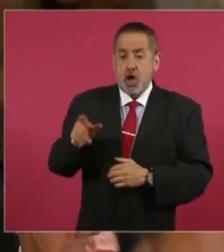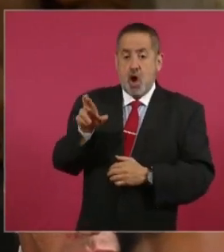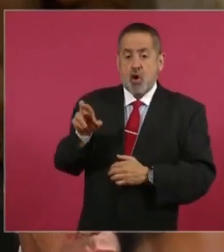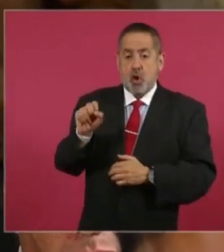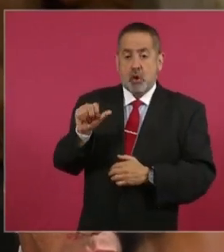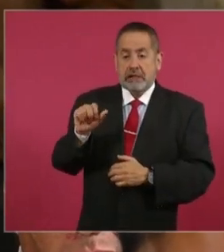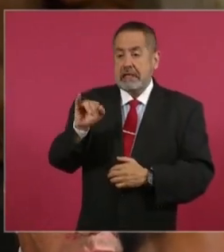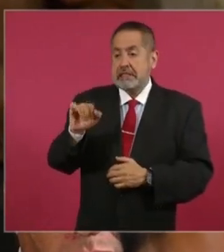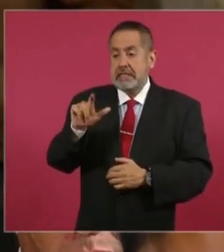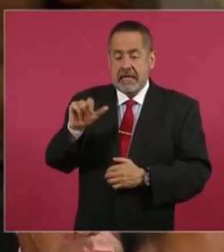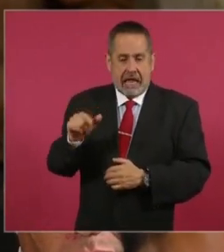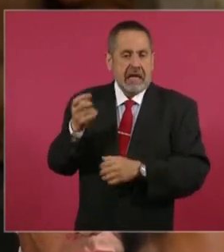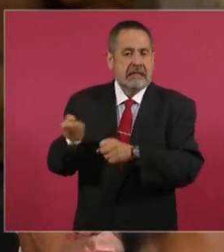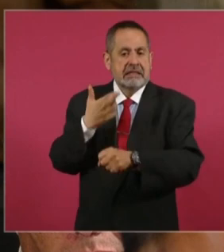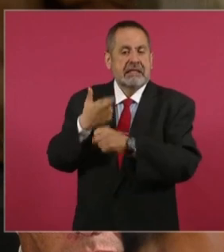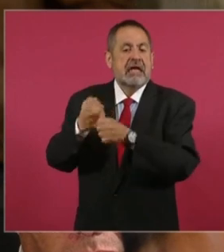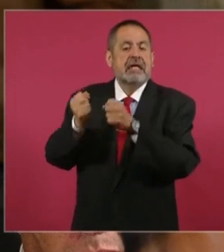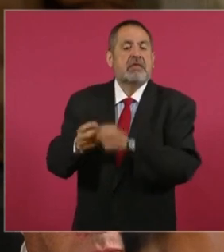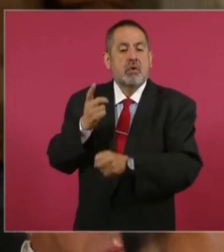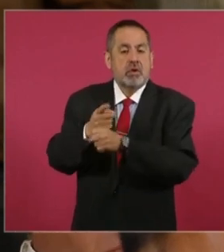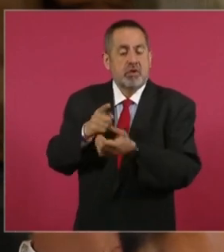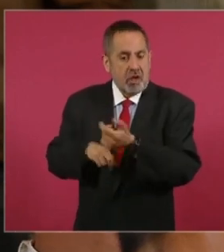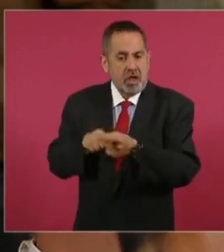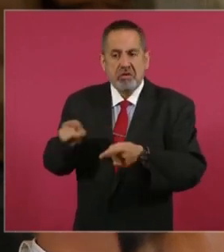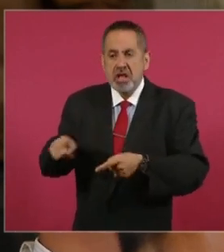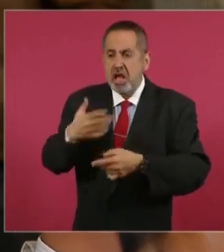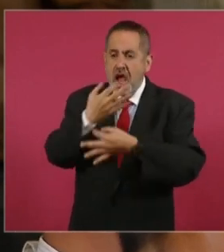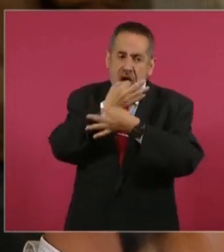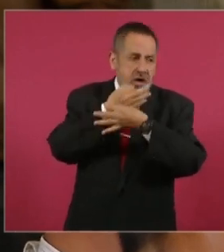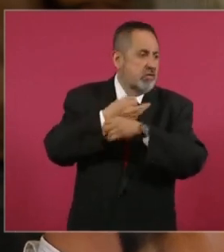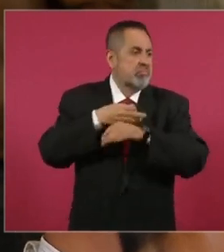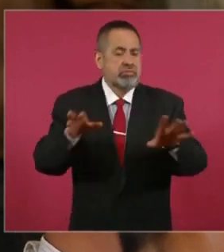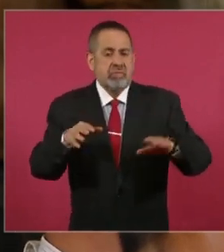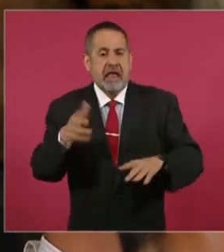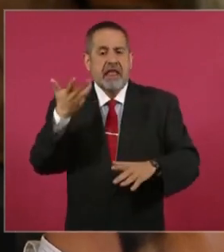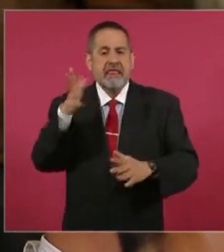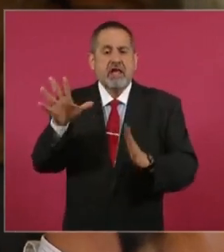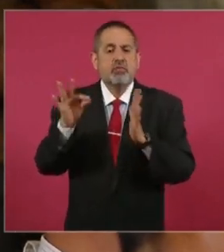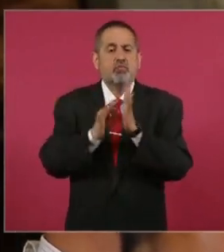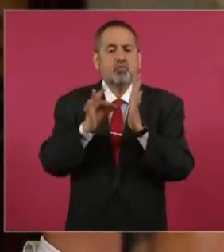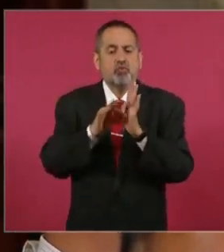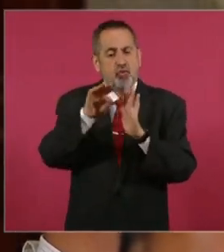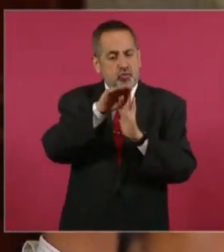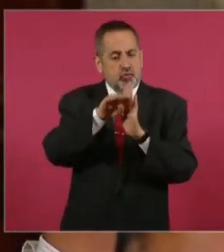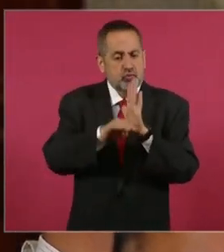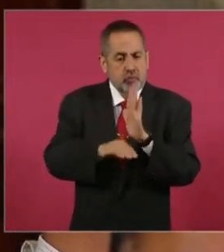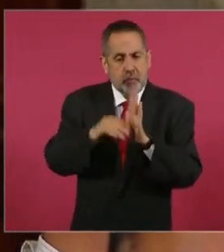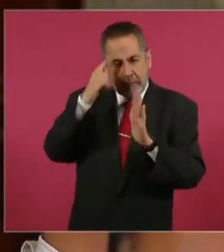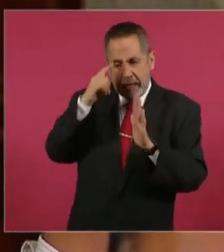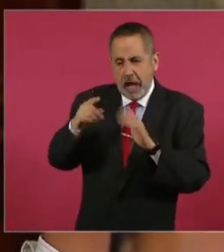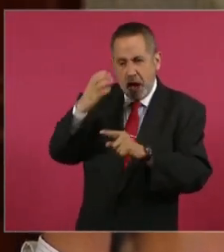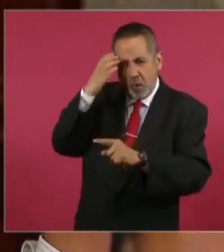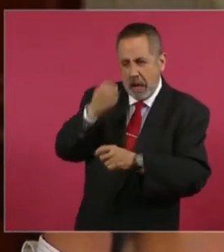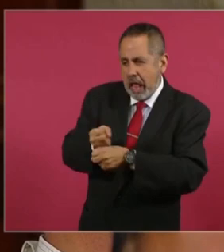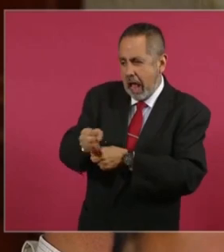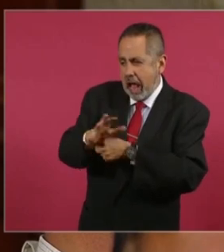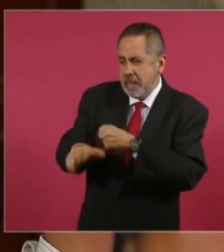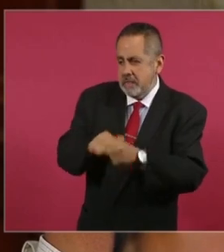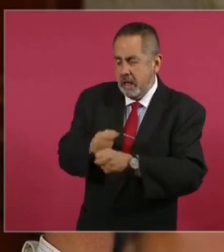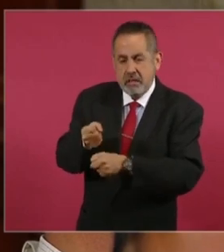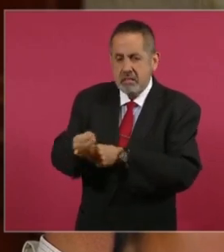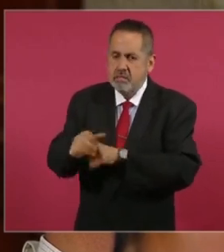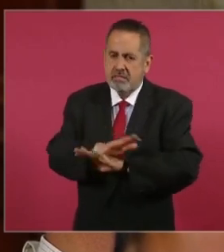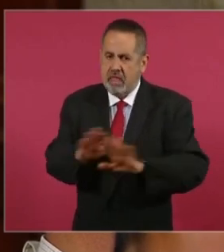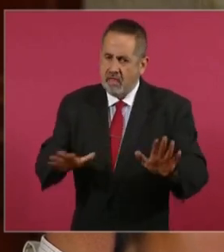Rodríguez, secretaria de Seguridad y Protección Ciudadana, dio a conocer un decálogo de acciones para erradicar la crueldad contra los animales como estrategia de